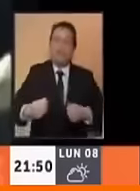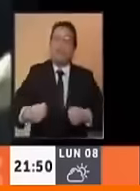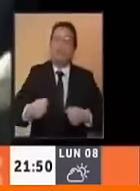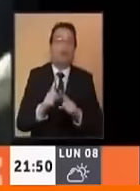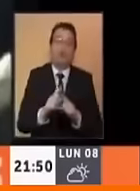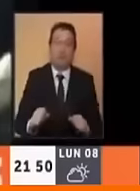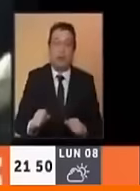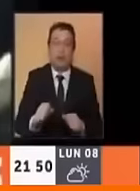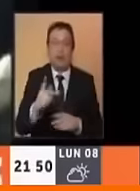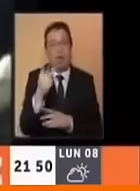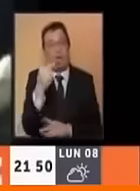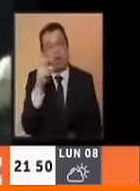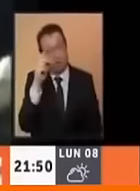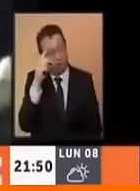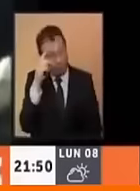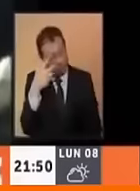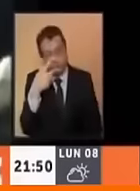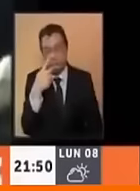Y se desmayan.